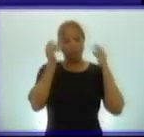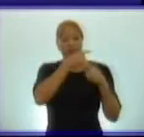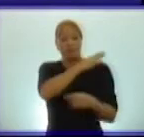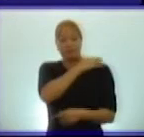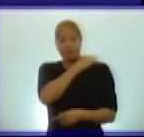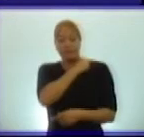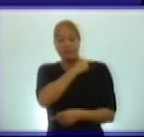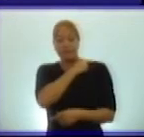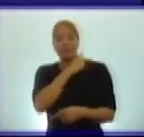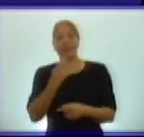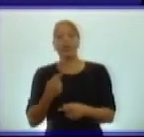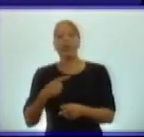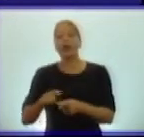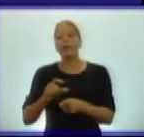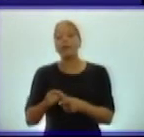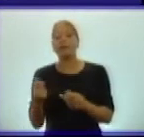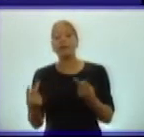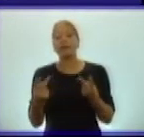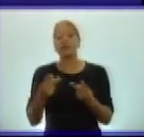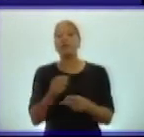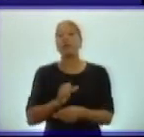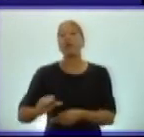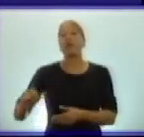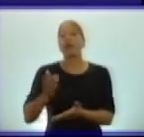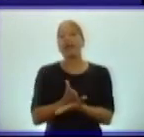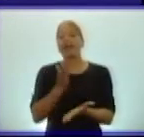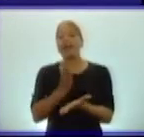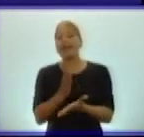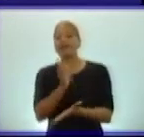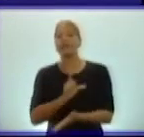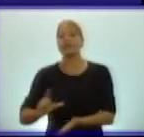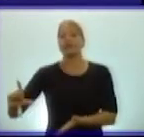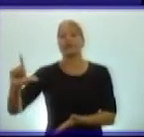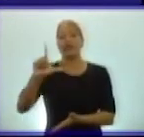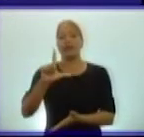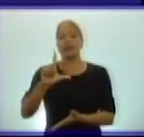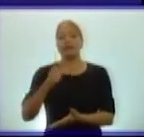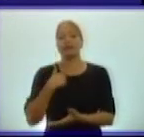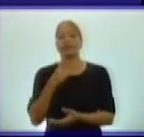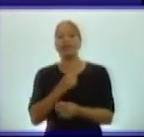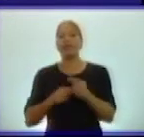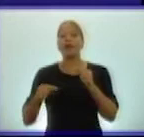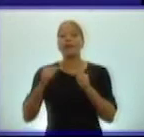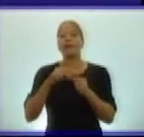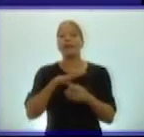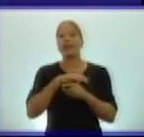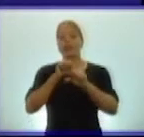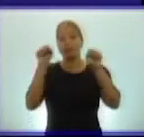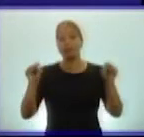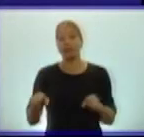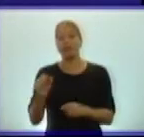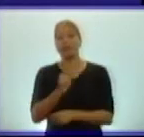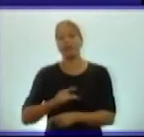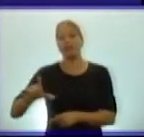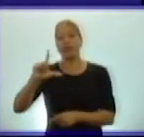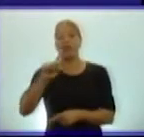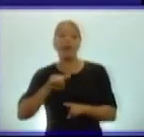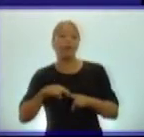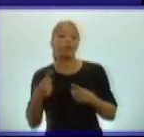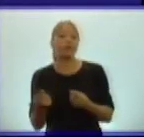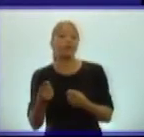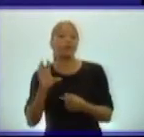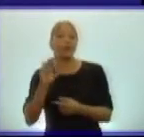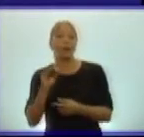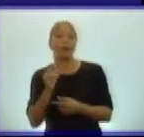este sistema social, por lo que se convierten ellas dos en las clases sociales fundamentales de este sistema social. Por tanto, cuando hablamos de clases